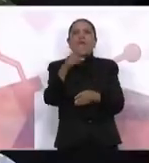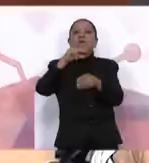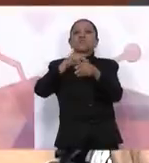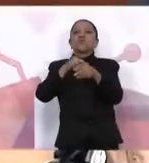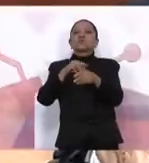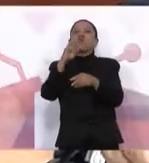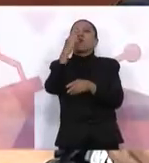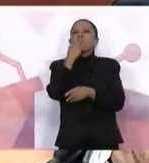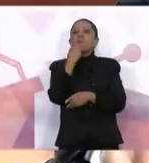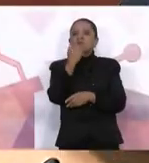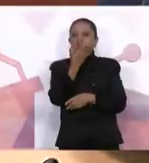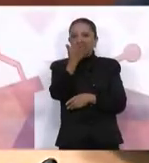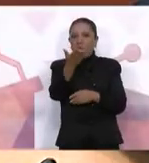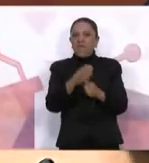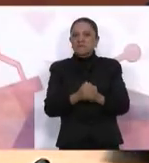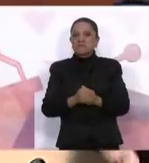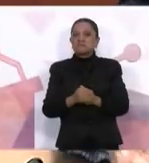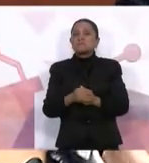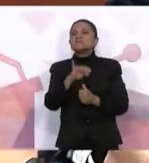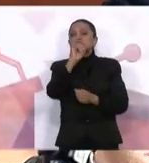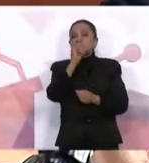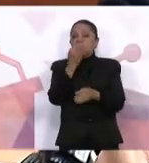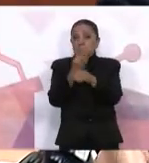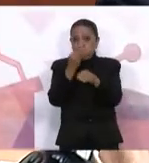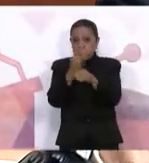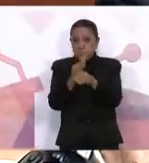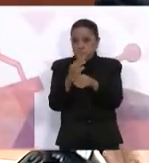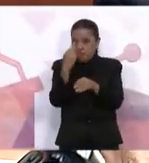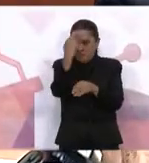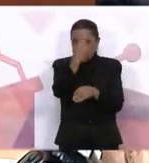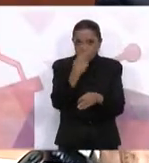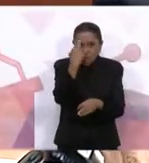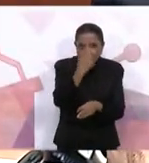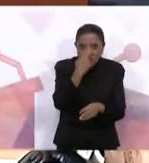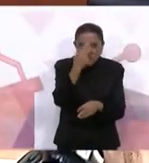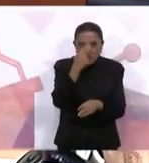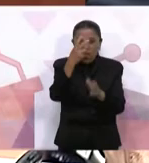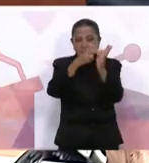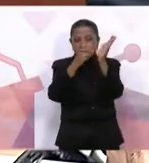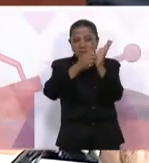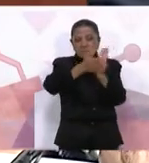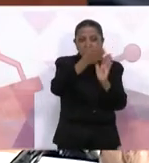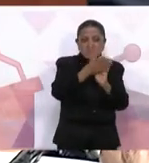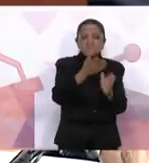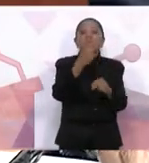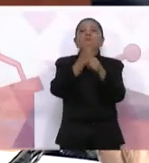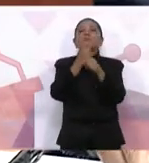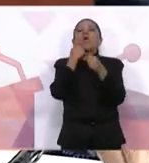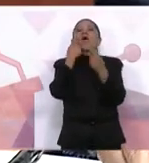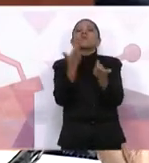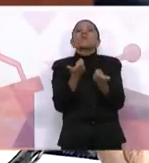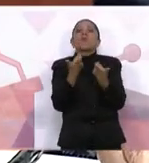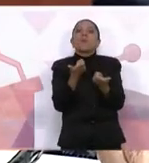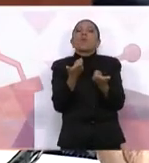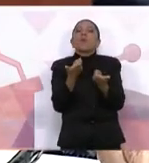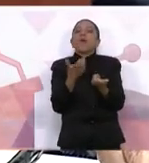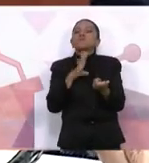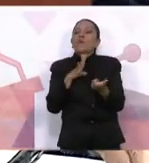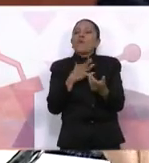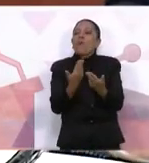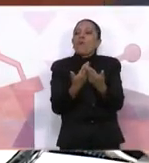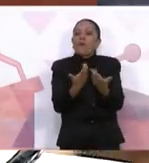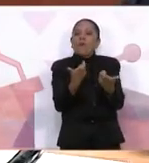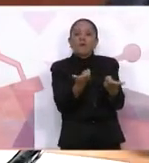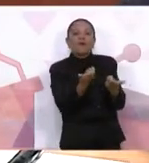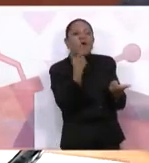que se tiene que hacer primero hay que ver cuánto tenemos y dónde están esos recursos hay